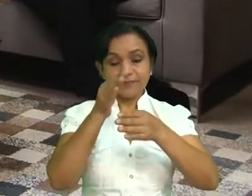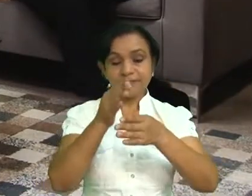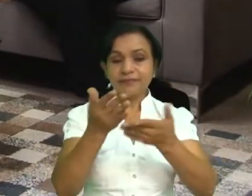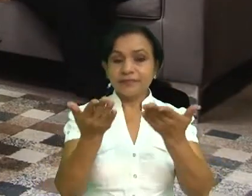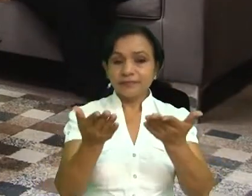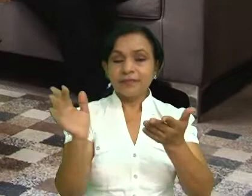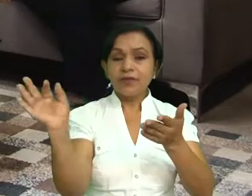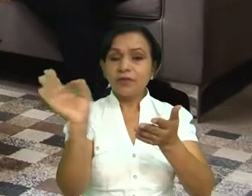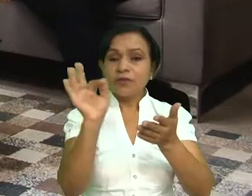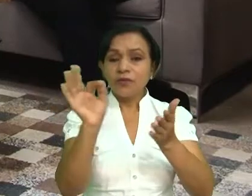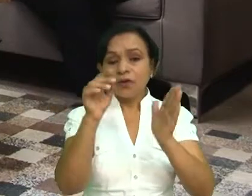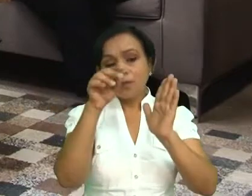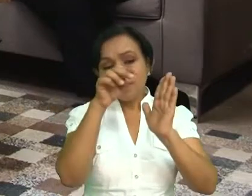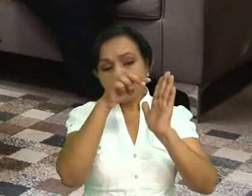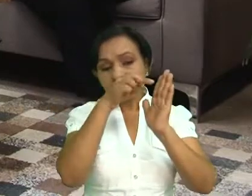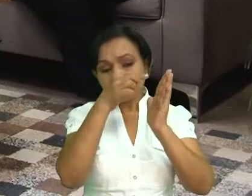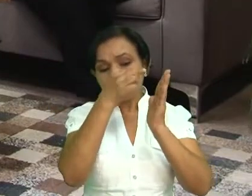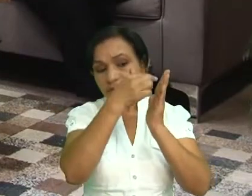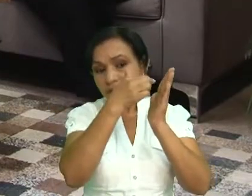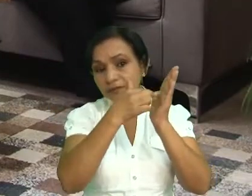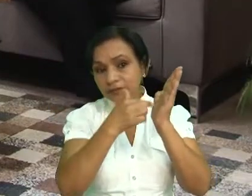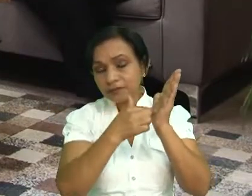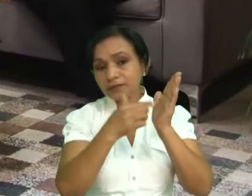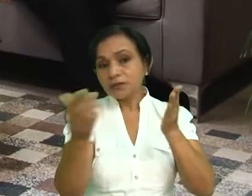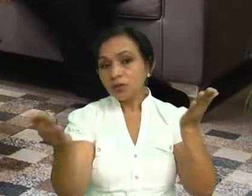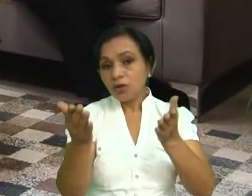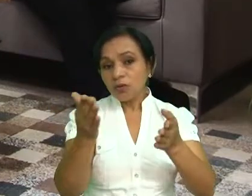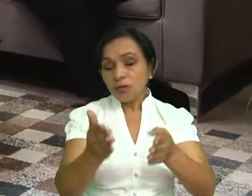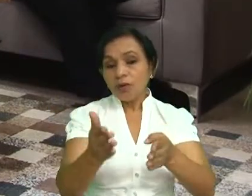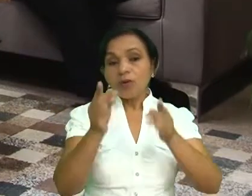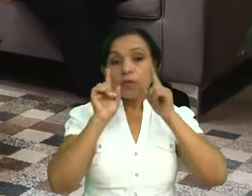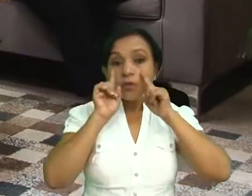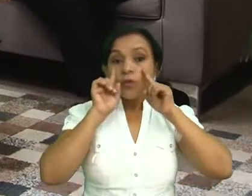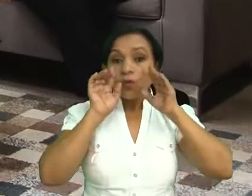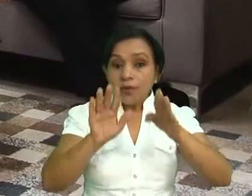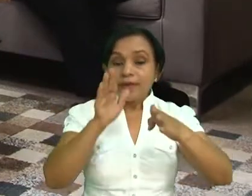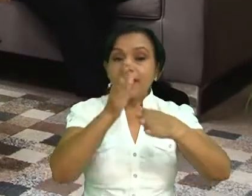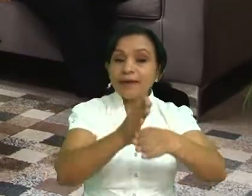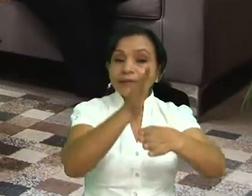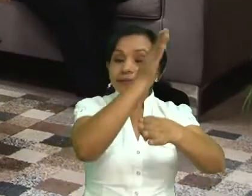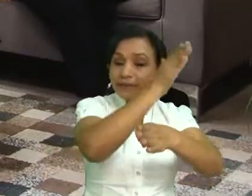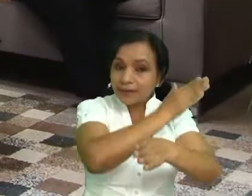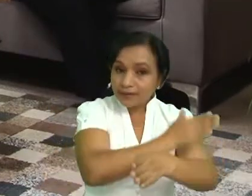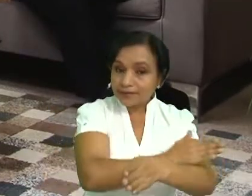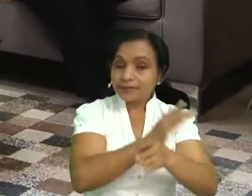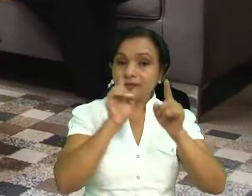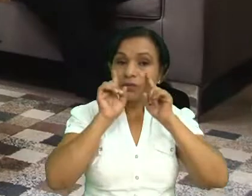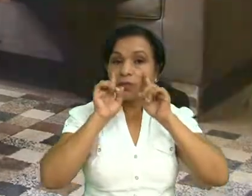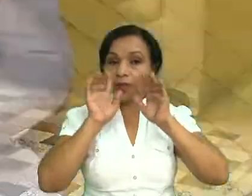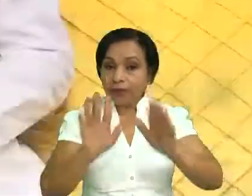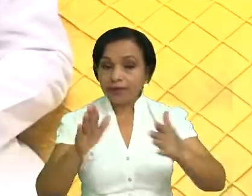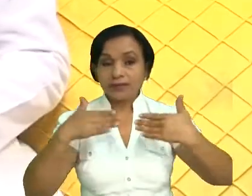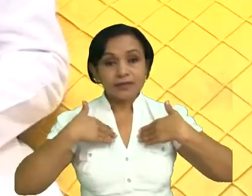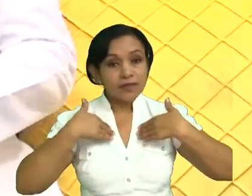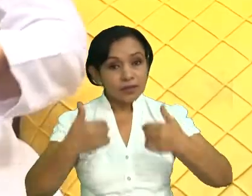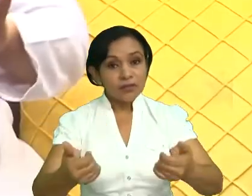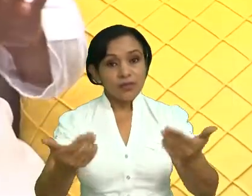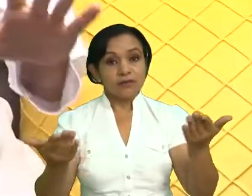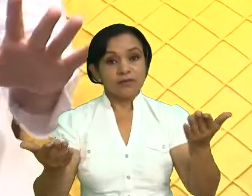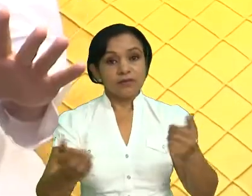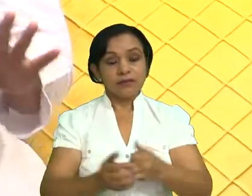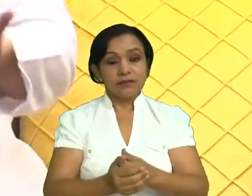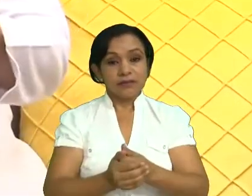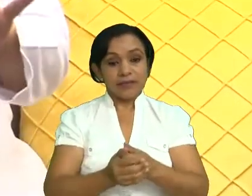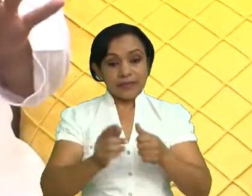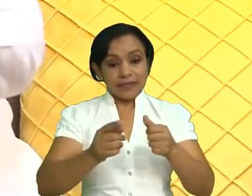contención. Nosotros pasamos a la segunda fase de este escenario que nosotros tenemos con el coronavirus. Nuestro